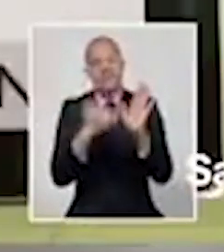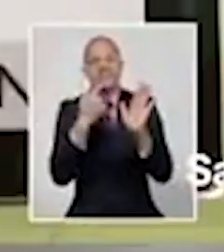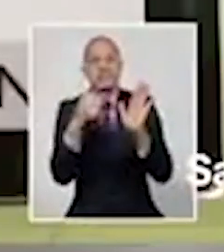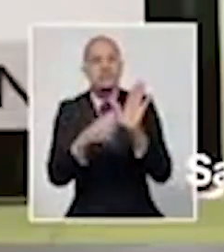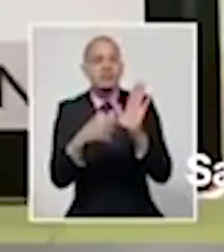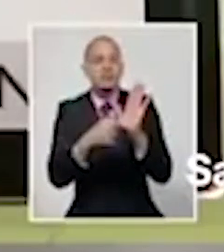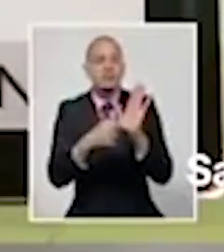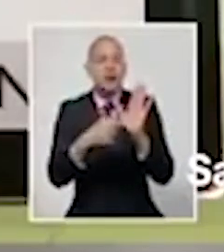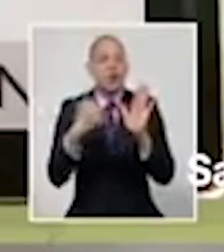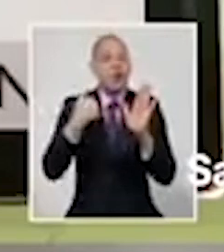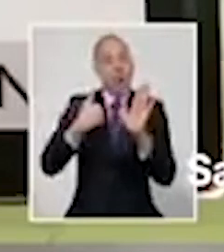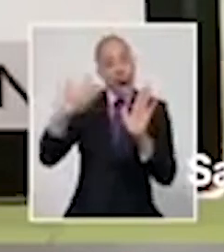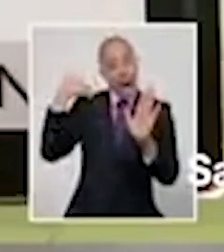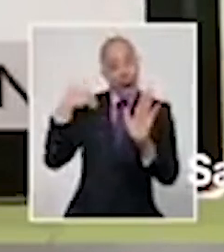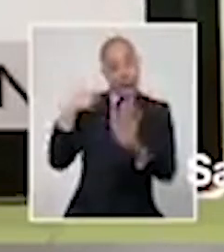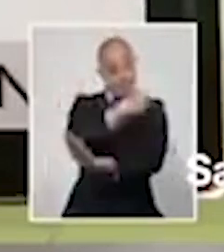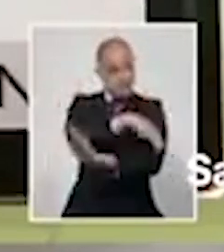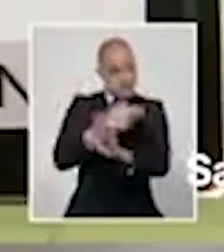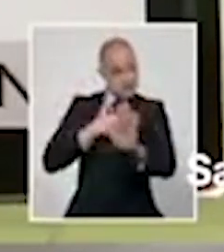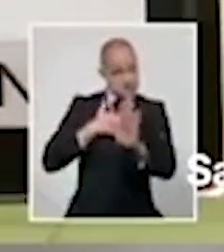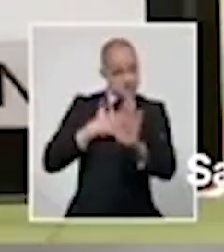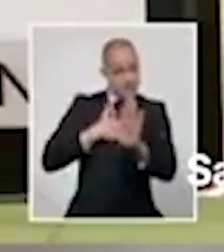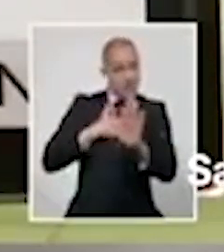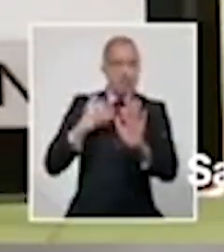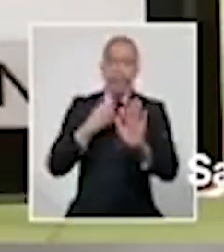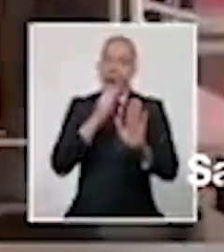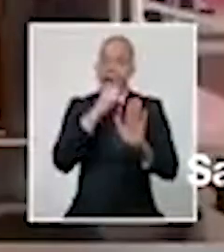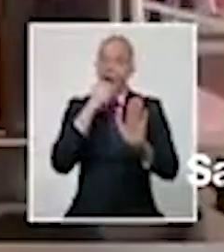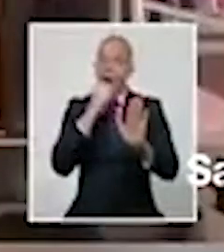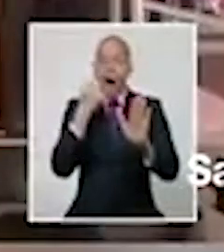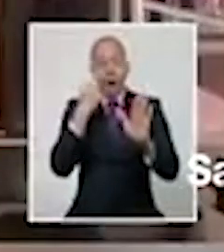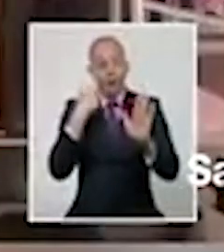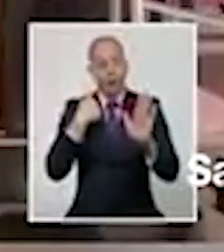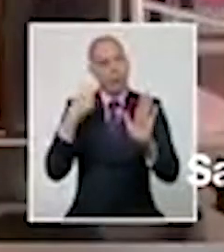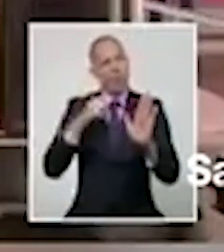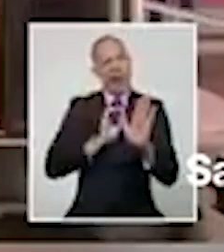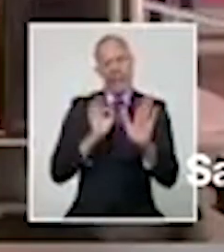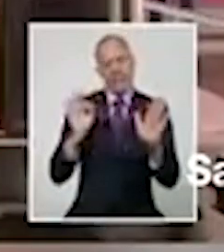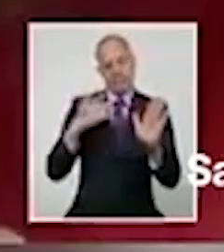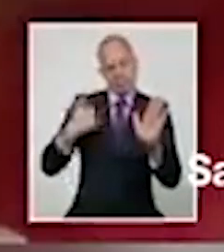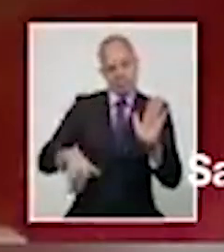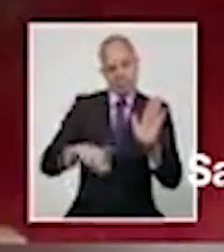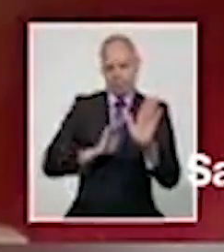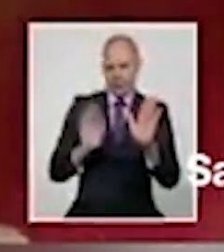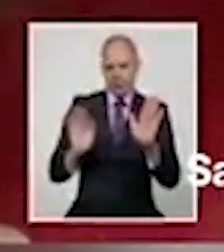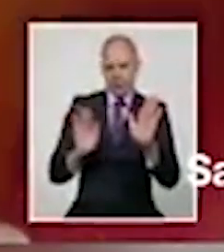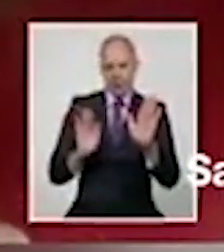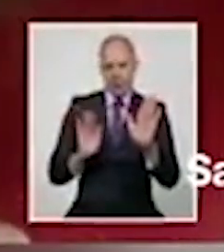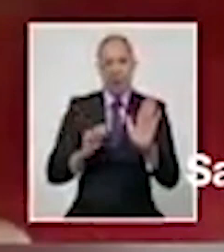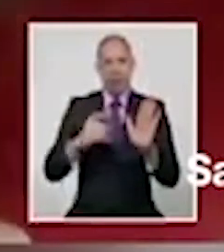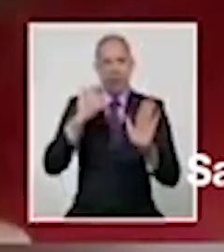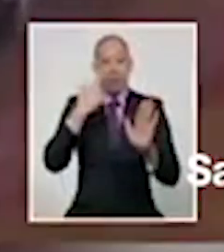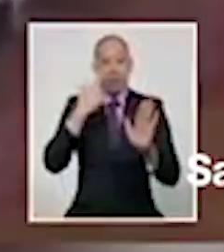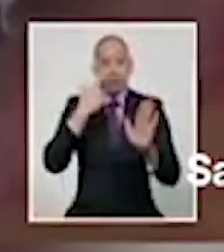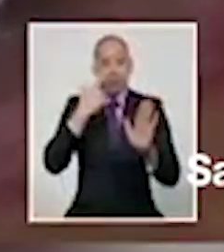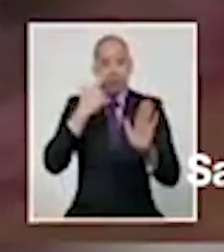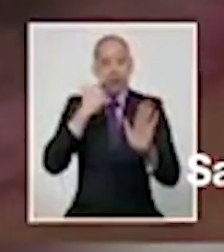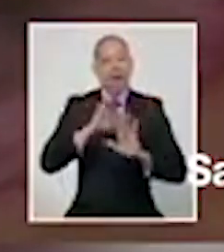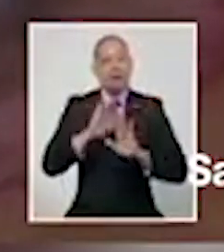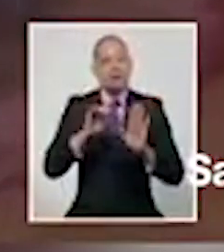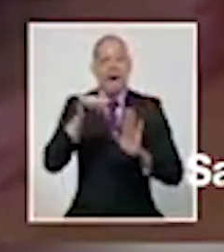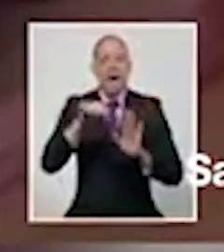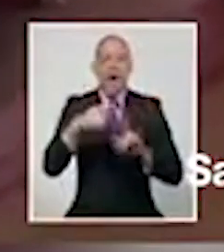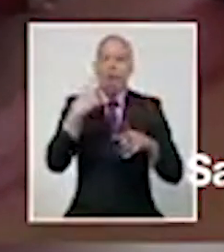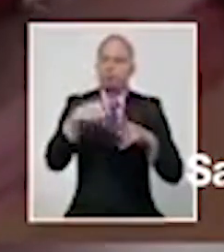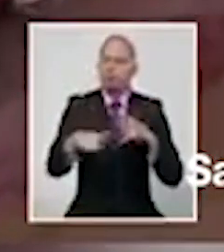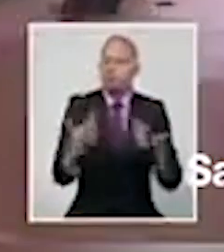varios pasajeros si no cumplen con este requisito para su viaje de ida como de regreso a cuba le pedimos